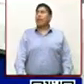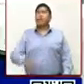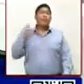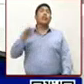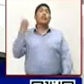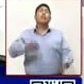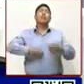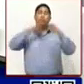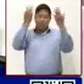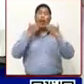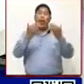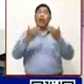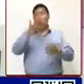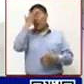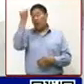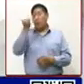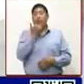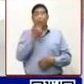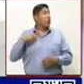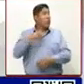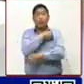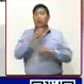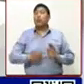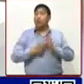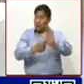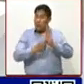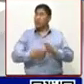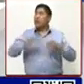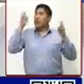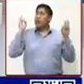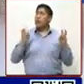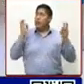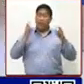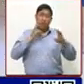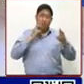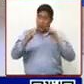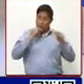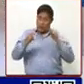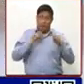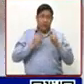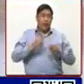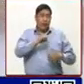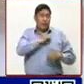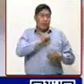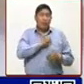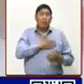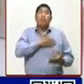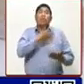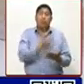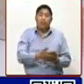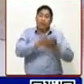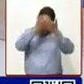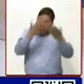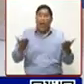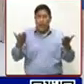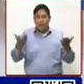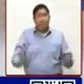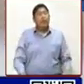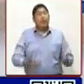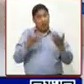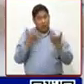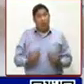Y siempre estamos agradecidos, ¿sabe por qué? Porque cuando nosotros presentamos este tipo de notas, la solidaridad llega. Esta